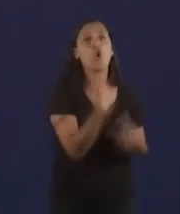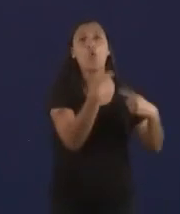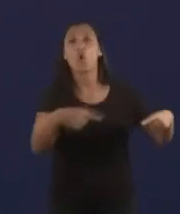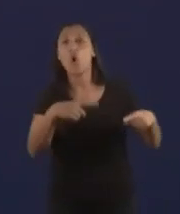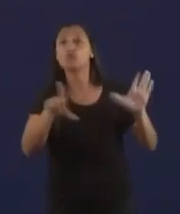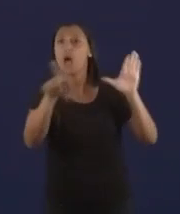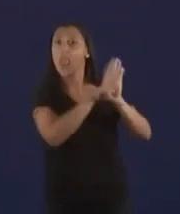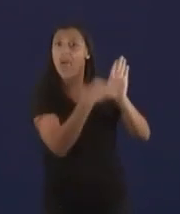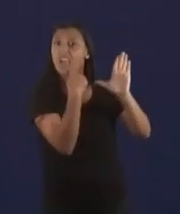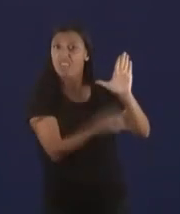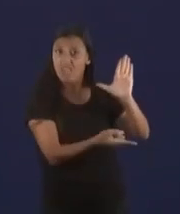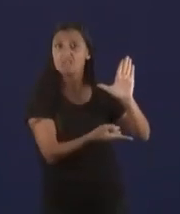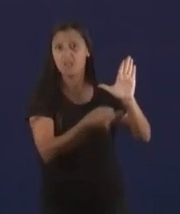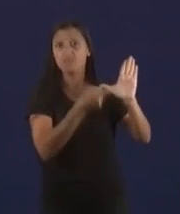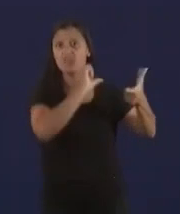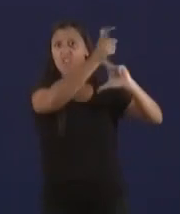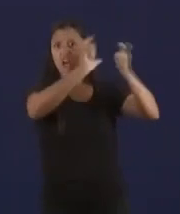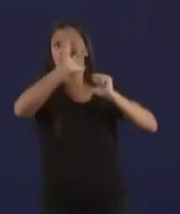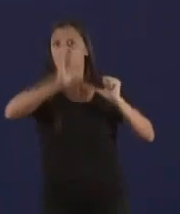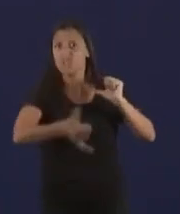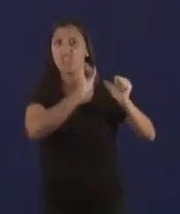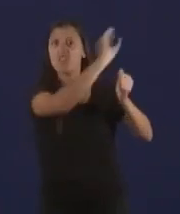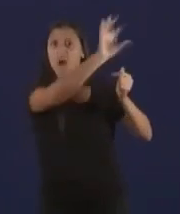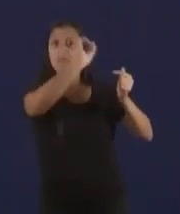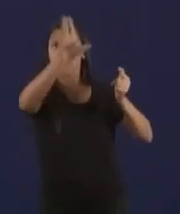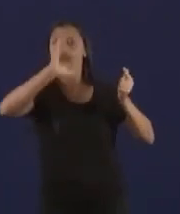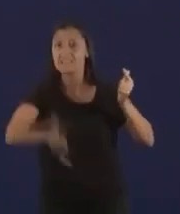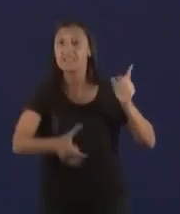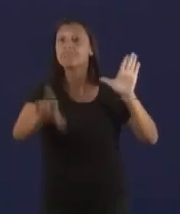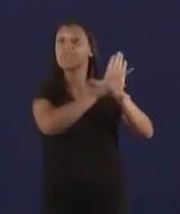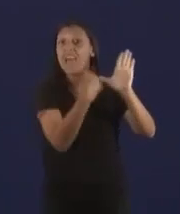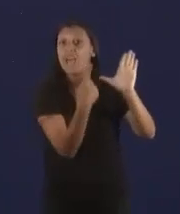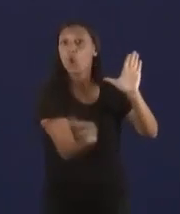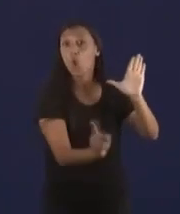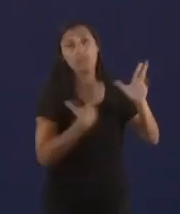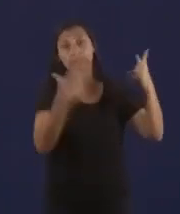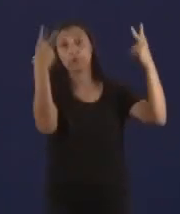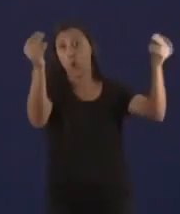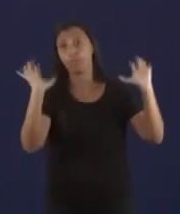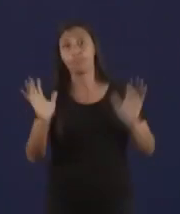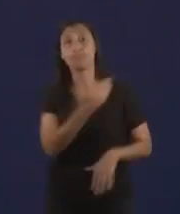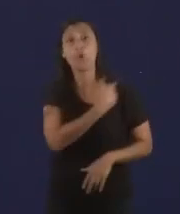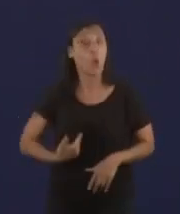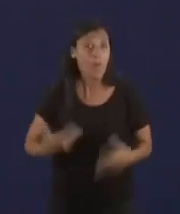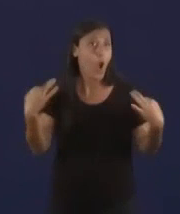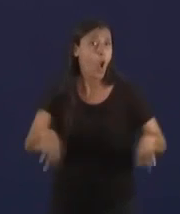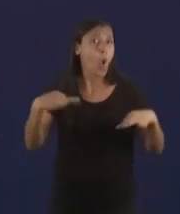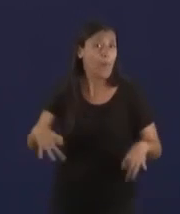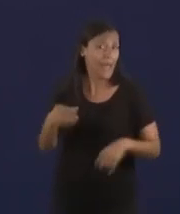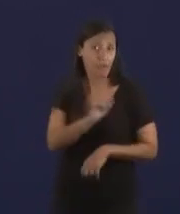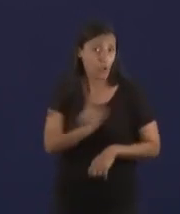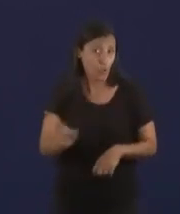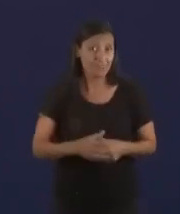ley se transfiere, todo lo que no está, el Gobierno Nacional no está obligado por ley a transferir, no se